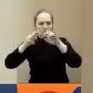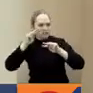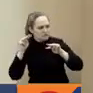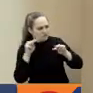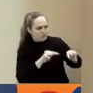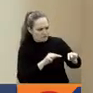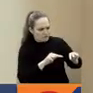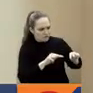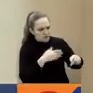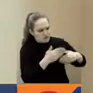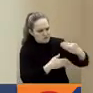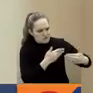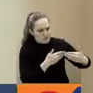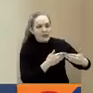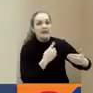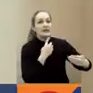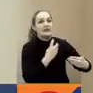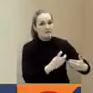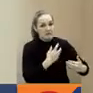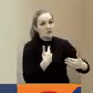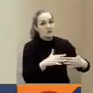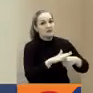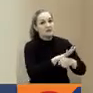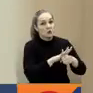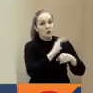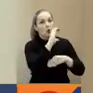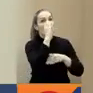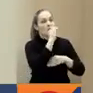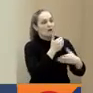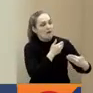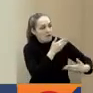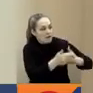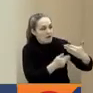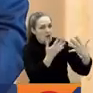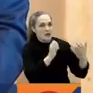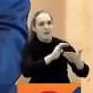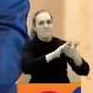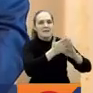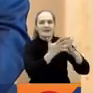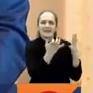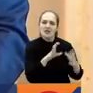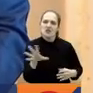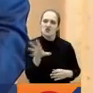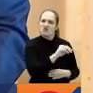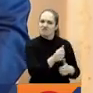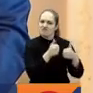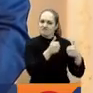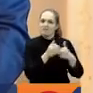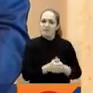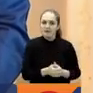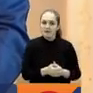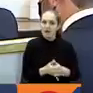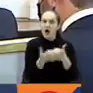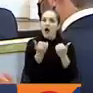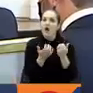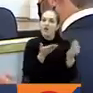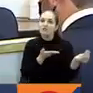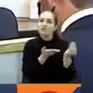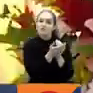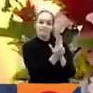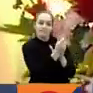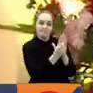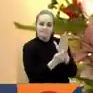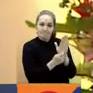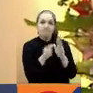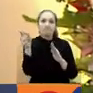muy complicado, pero es el destino final que todos los colombianos quieren que se alcance. Conozca las condiciones que el país debe